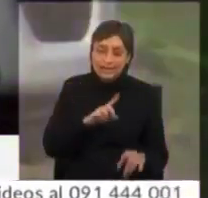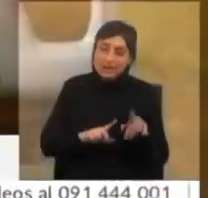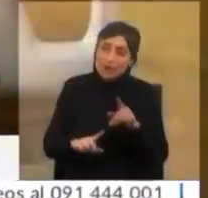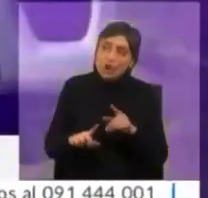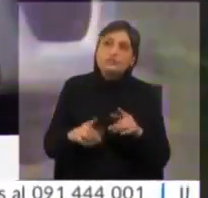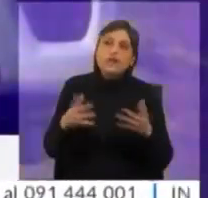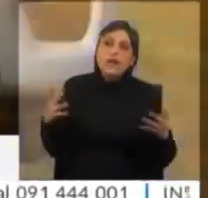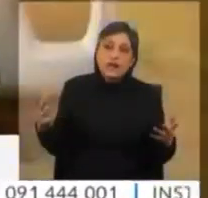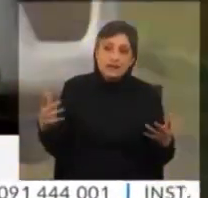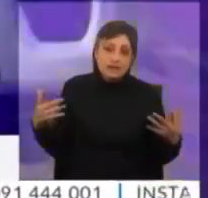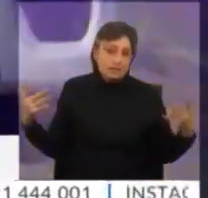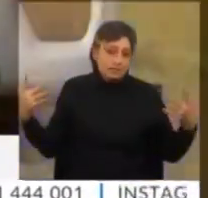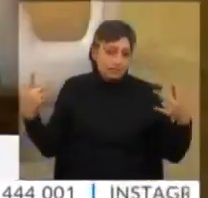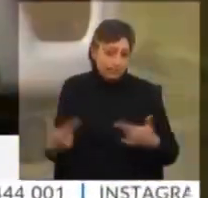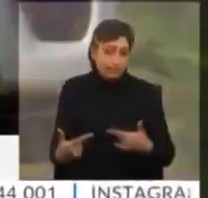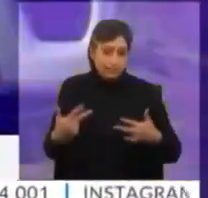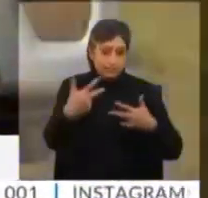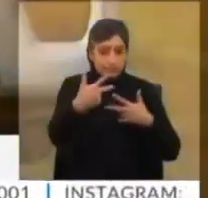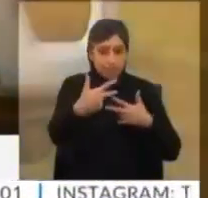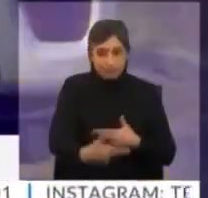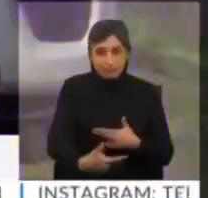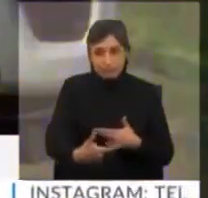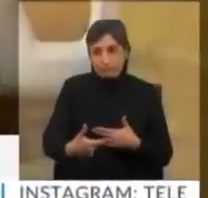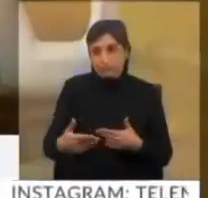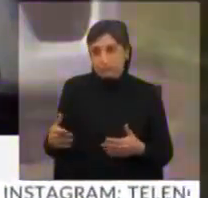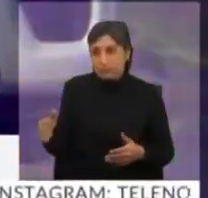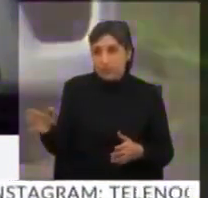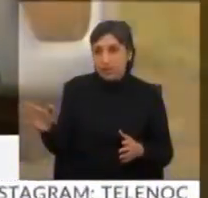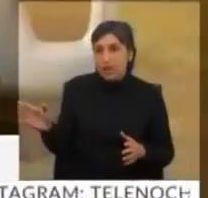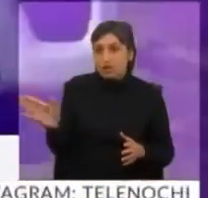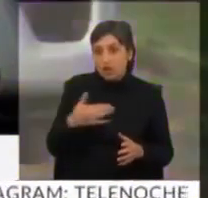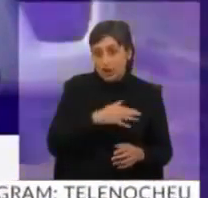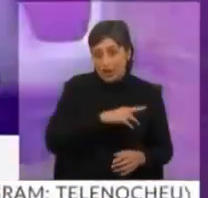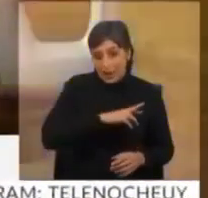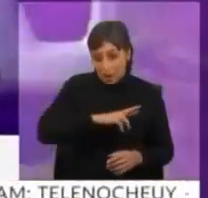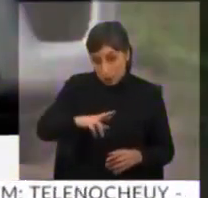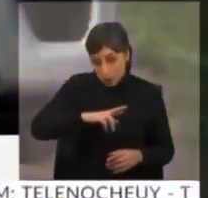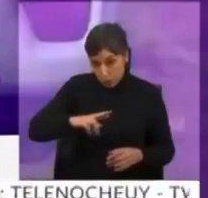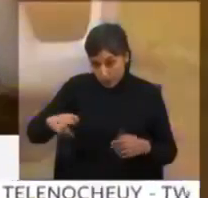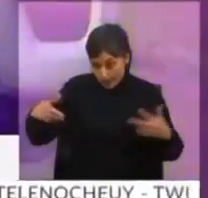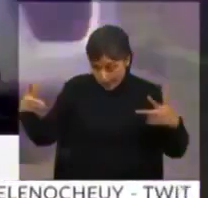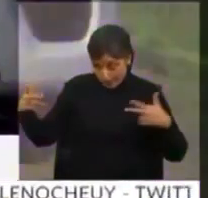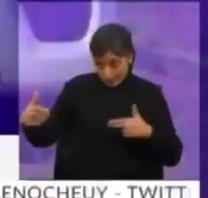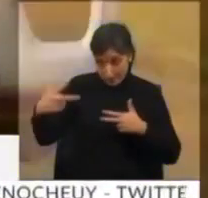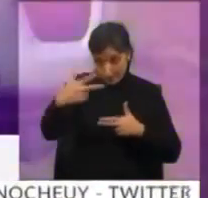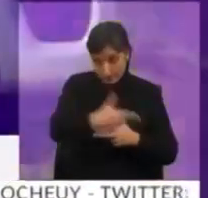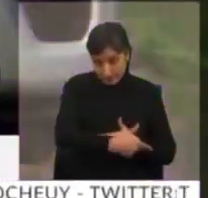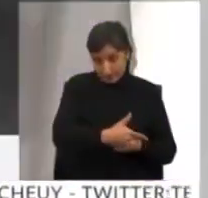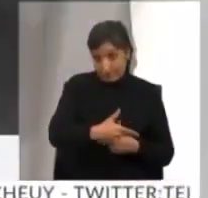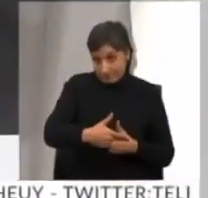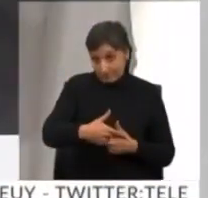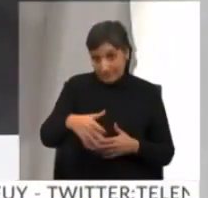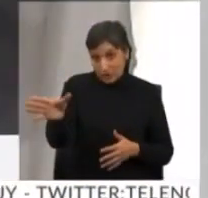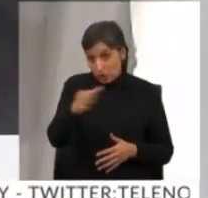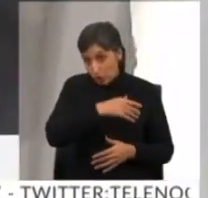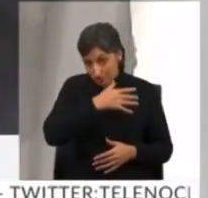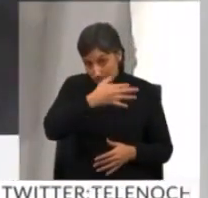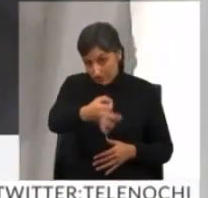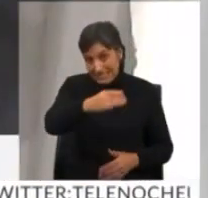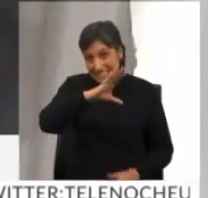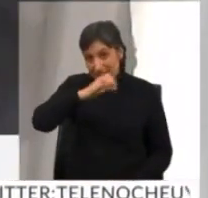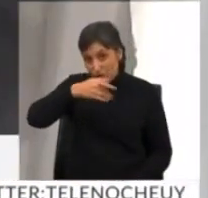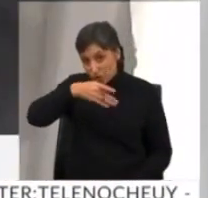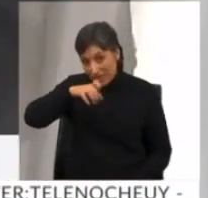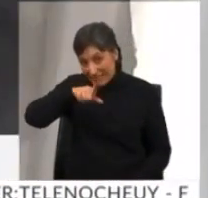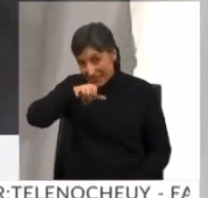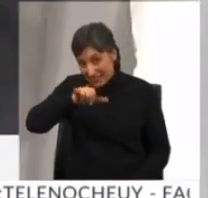de cierre de todas las arterias que llegan a la villa de Cebollatí, y el propio